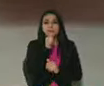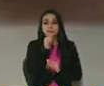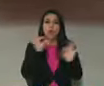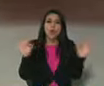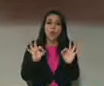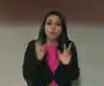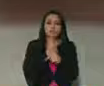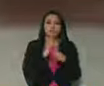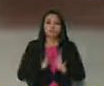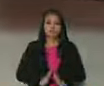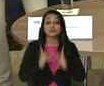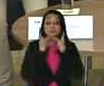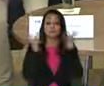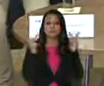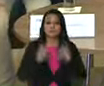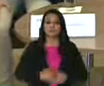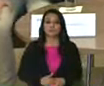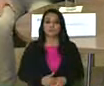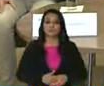públicos en Quito informó Adriana rojas